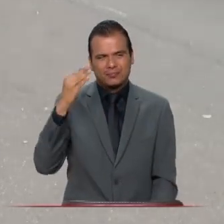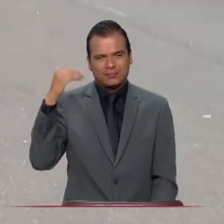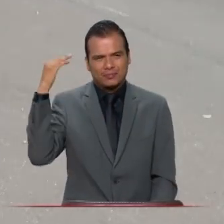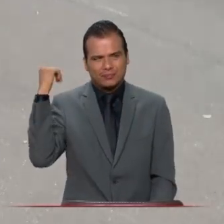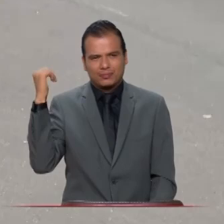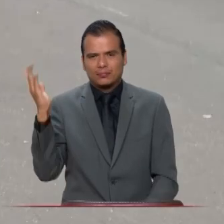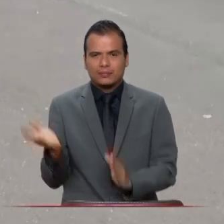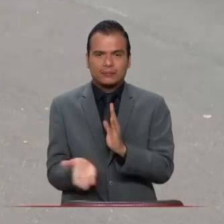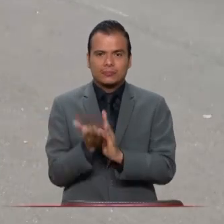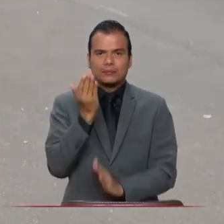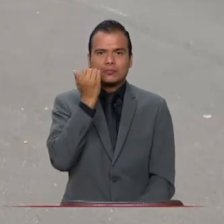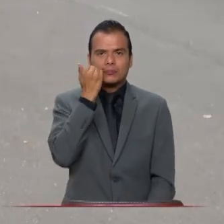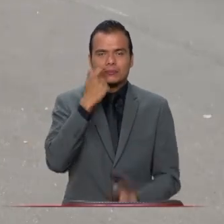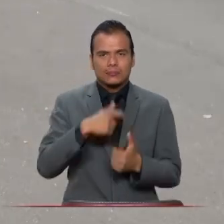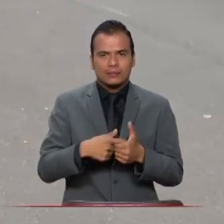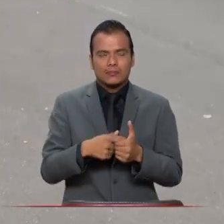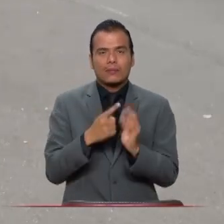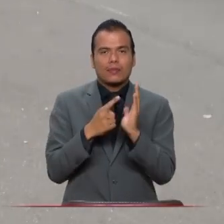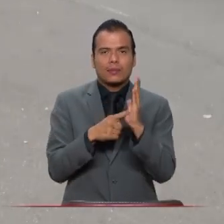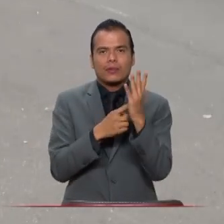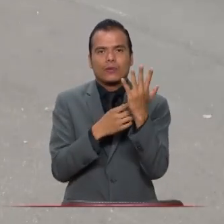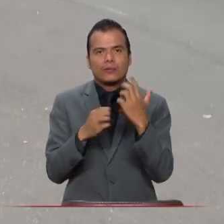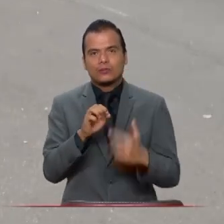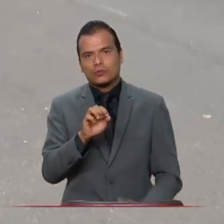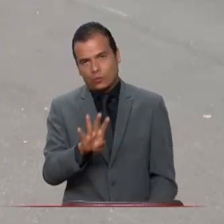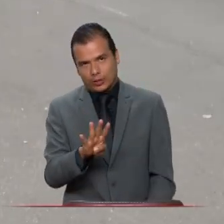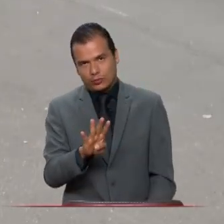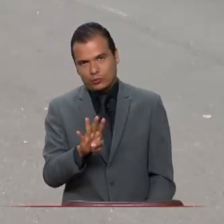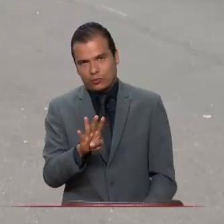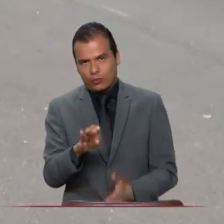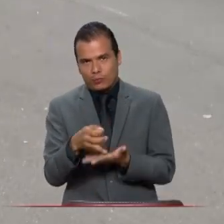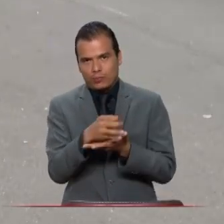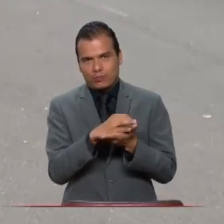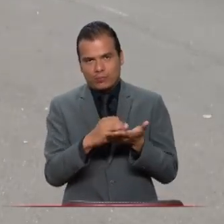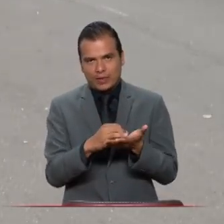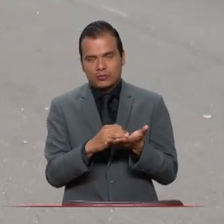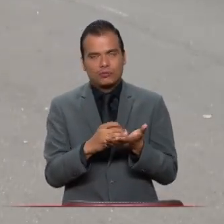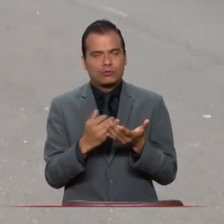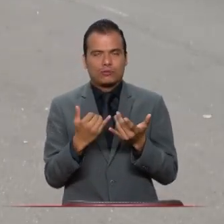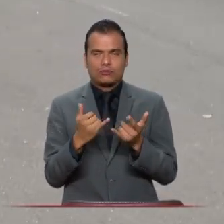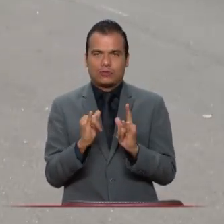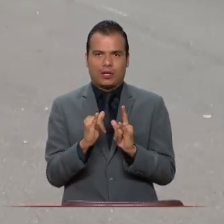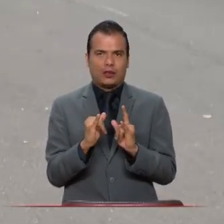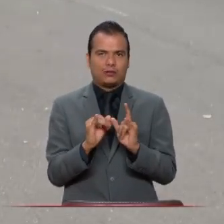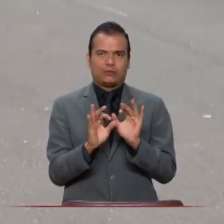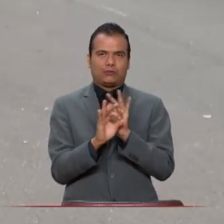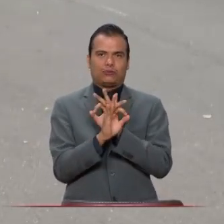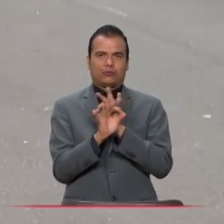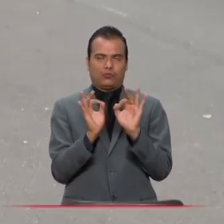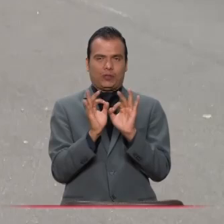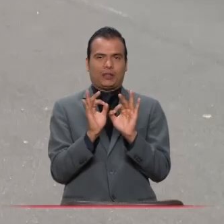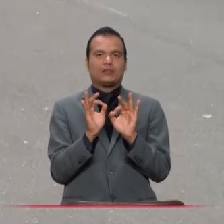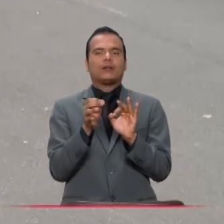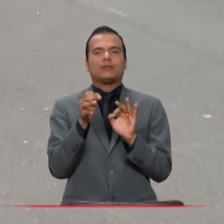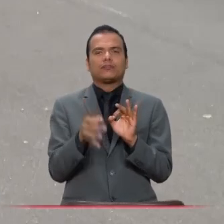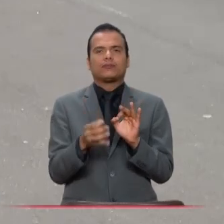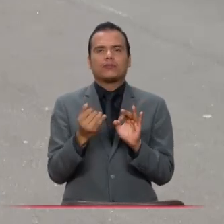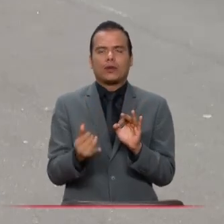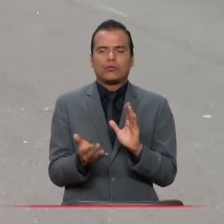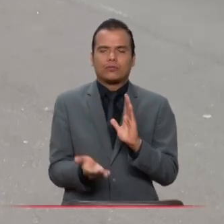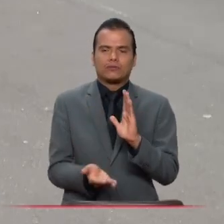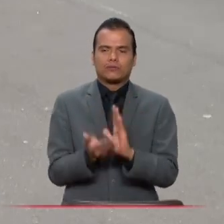que ya se habían incrementado en días pasados, es decir, que 400 pesos que empezarán a